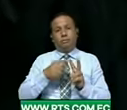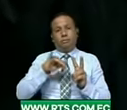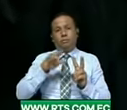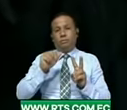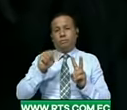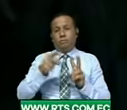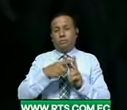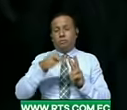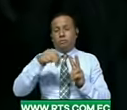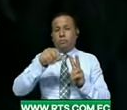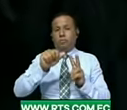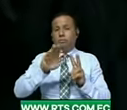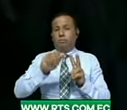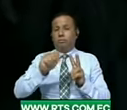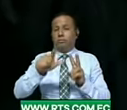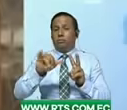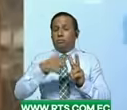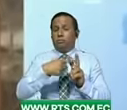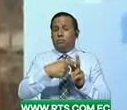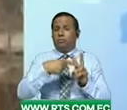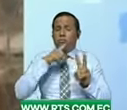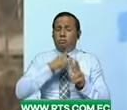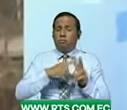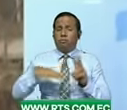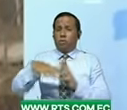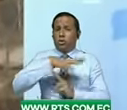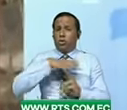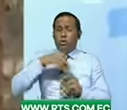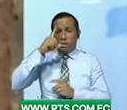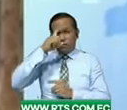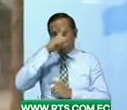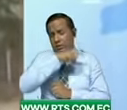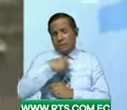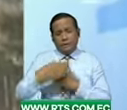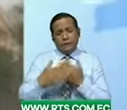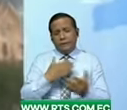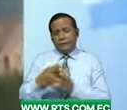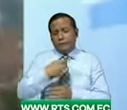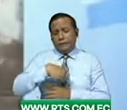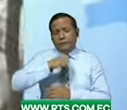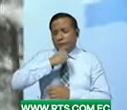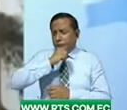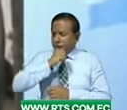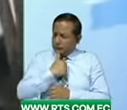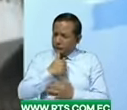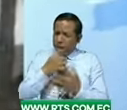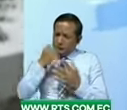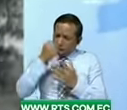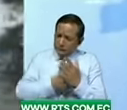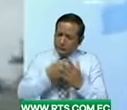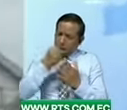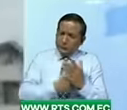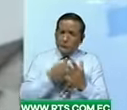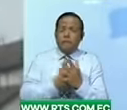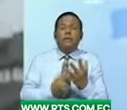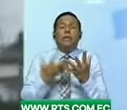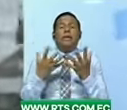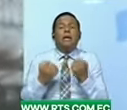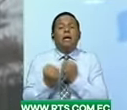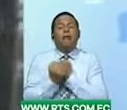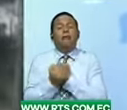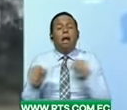su situación es difícil. Aún así prometen luchar con todas sus fuerzas para salir con vida de